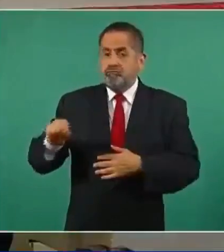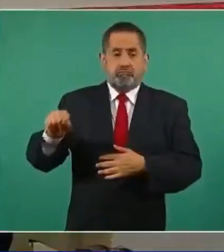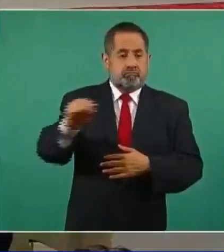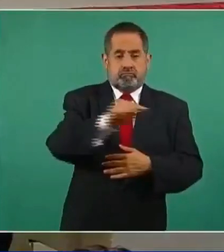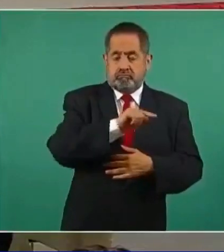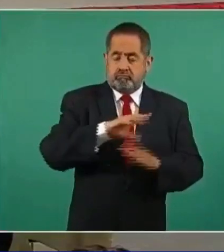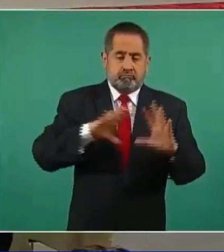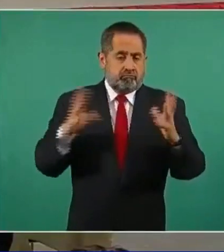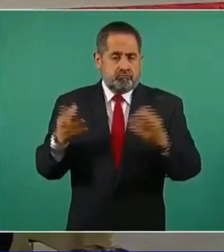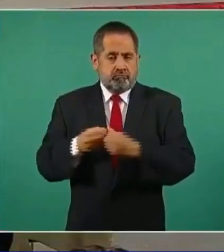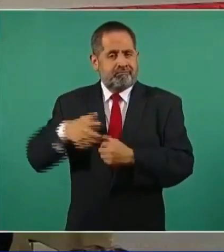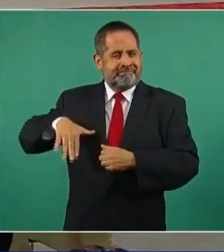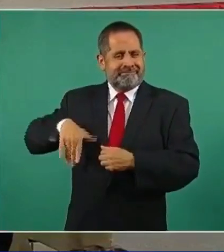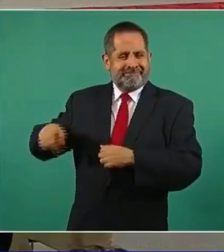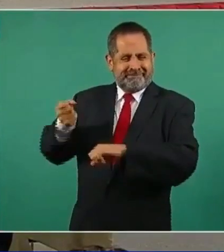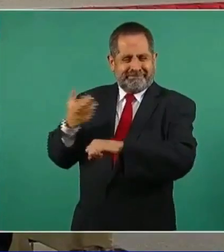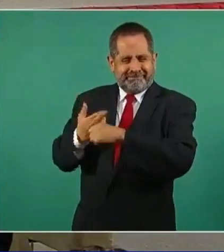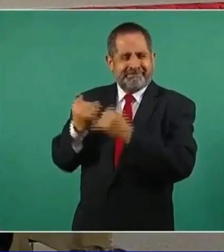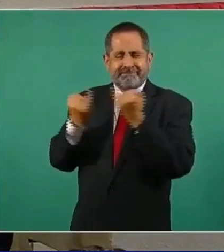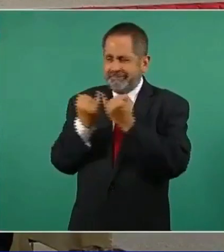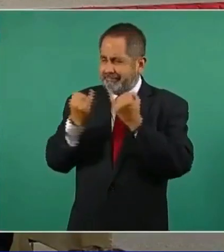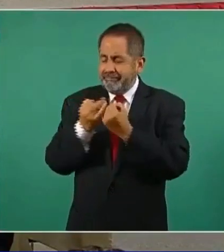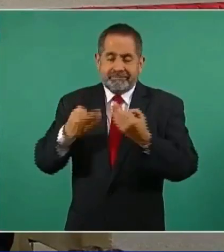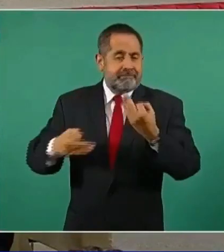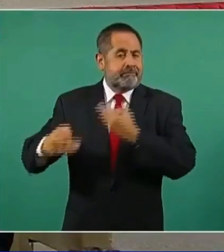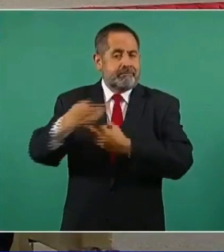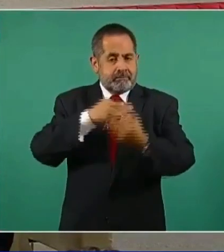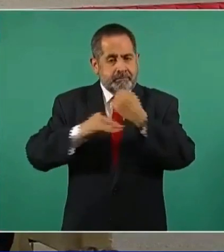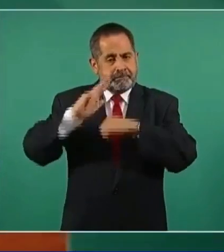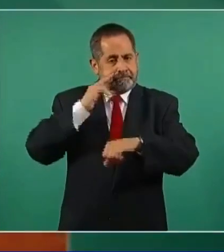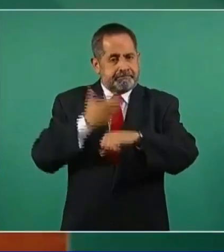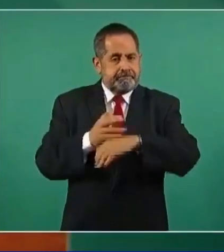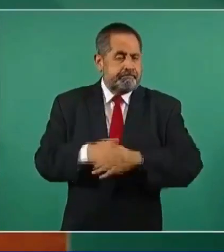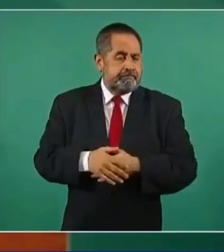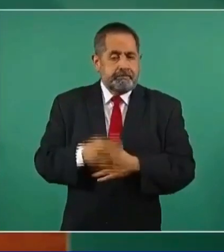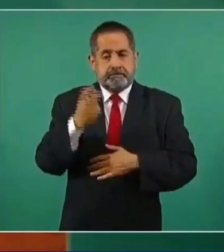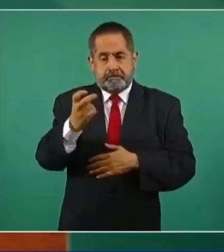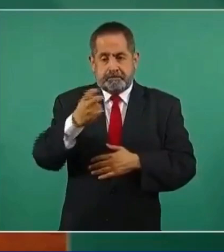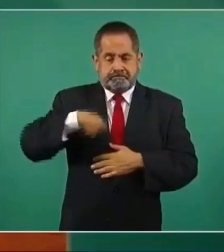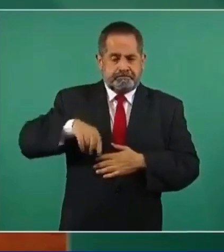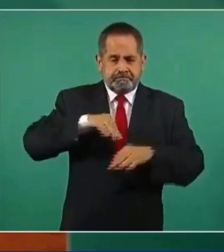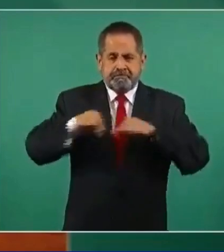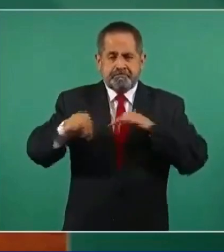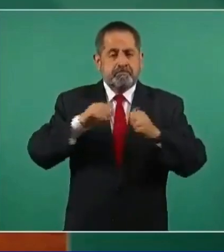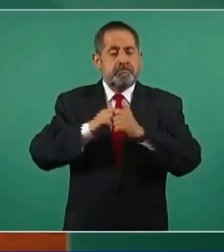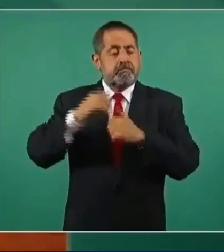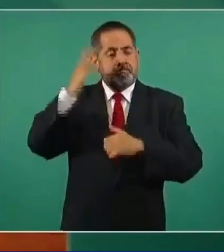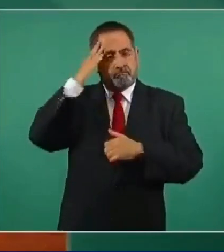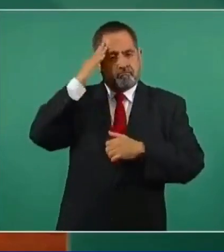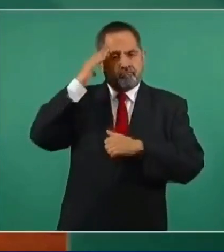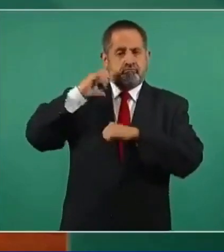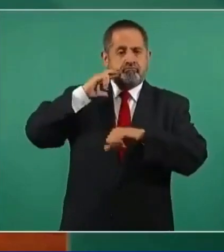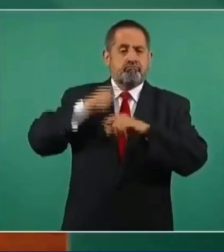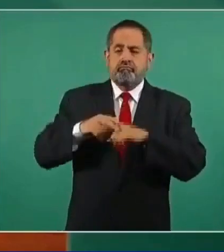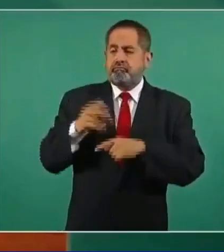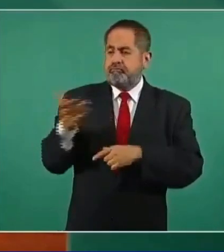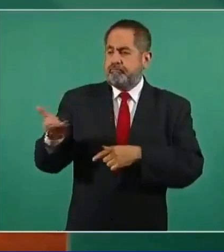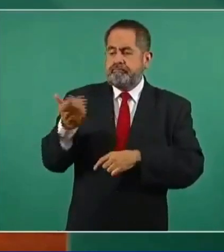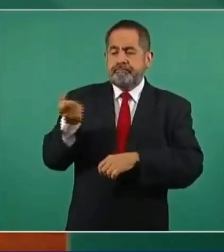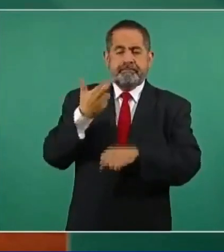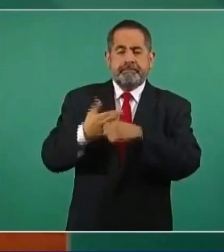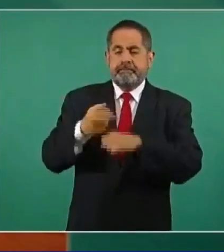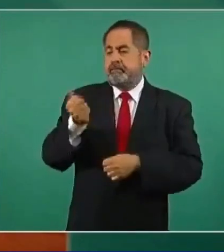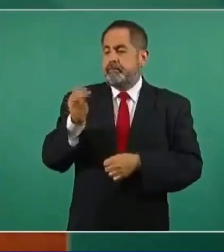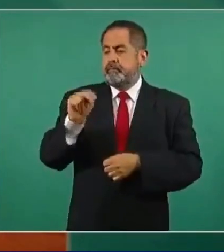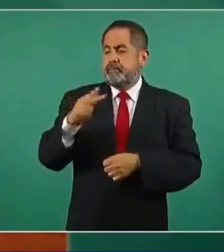como bien decía la secretaria. Y es por eso que estamos trabajando, liderados por la secretaria Sánchez Cordero